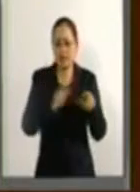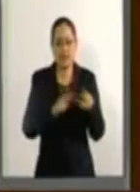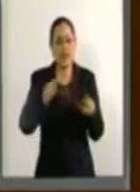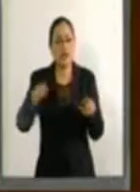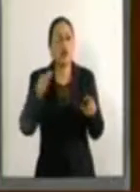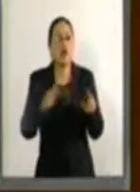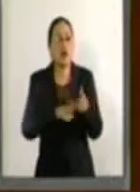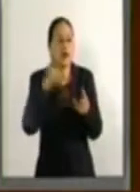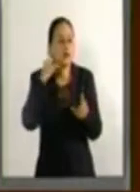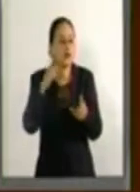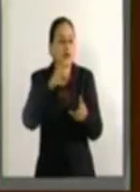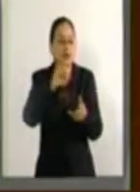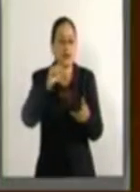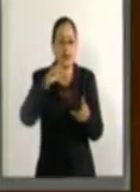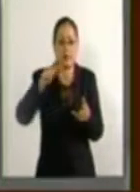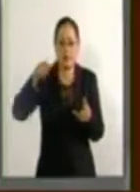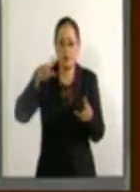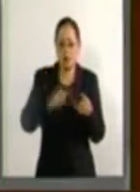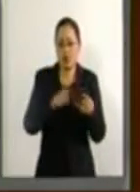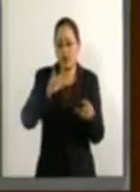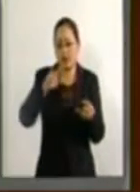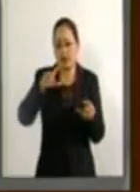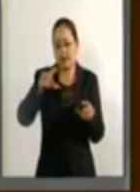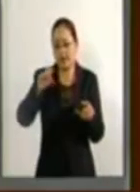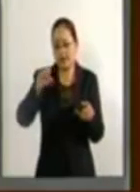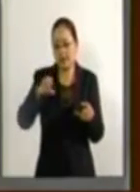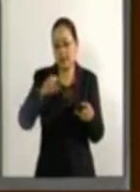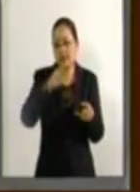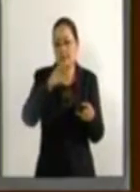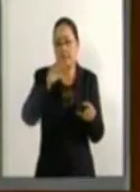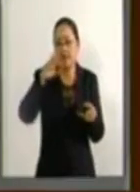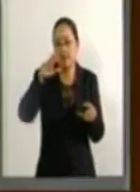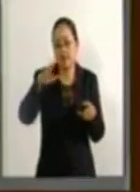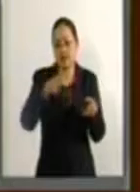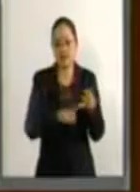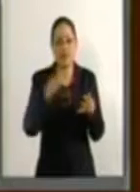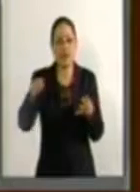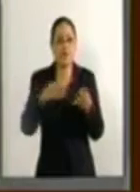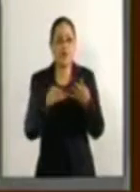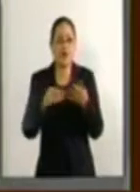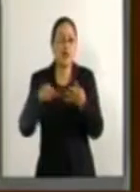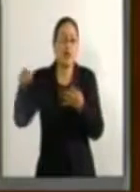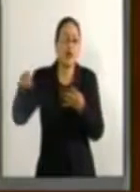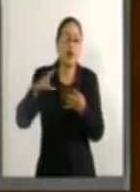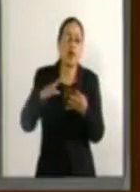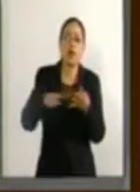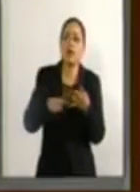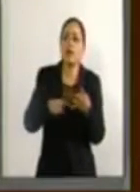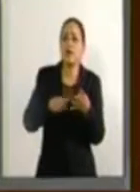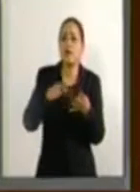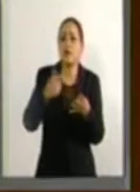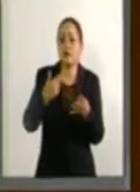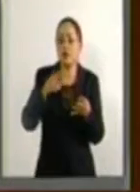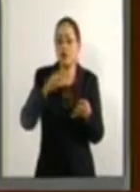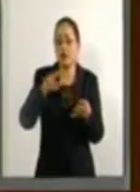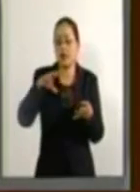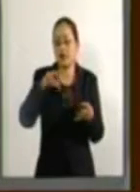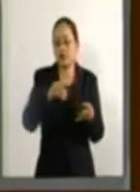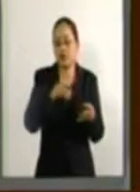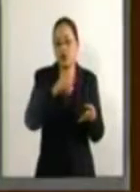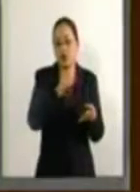Sacramento, California, a Ilse Lilian Ferrer Silva. Y en Miami, Florida, a Horacio Aarón